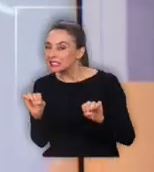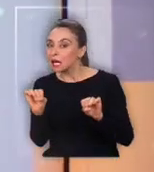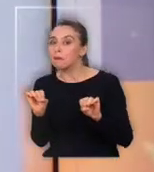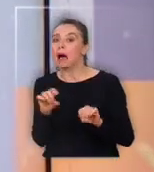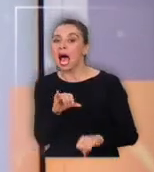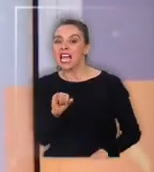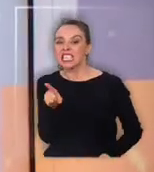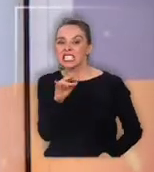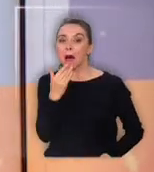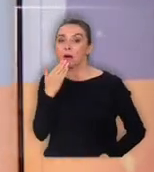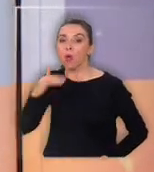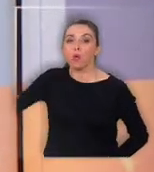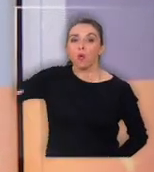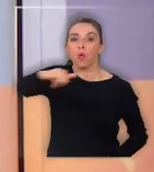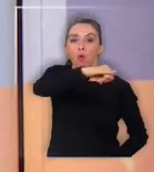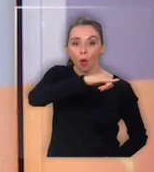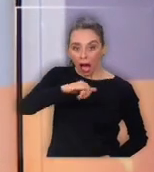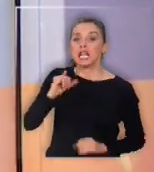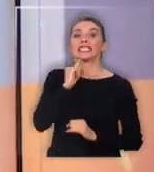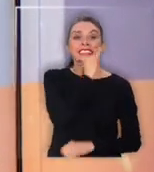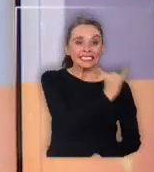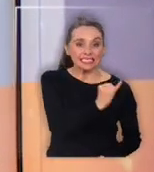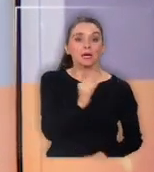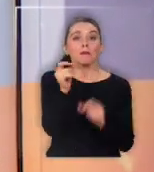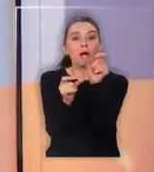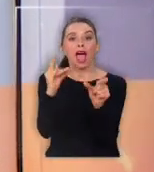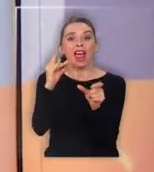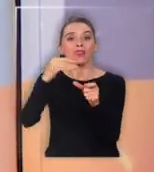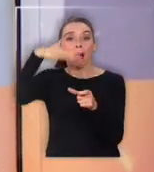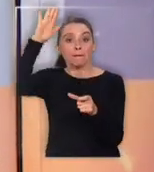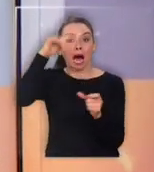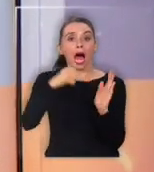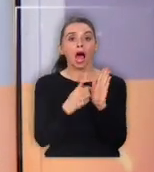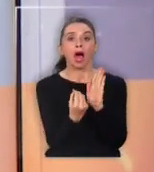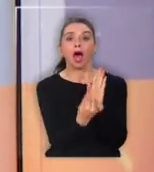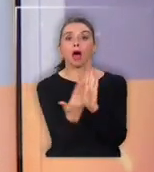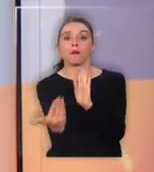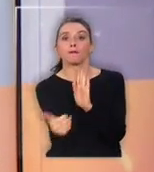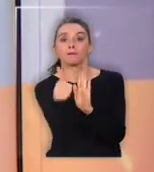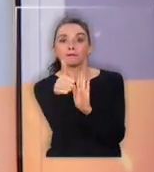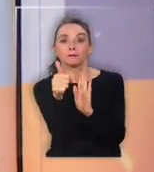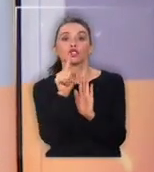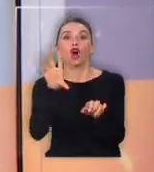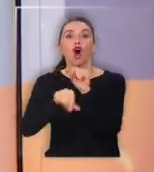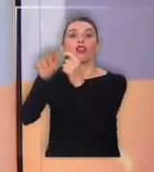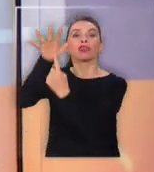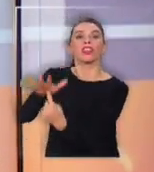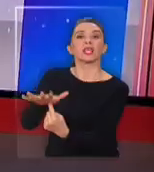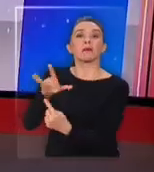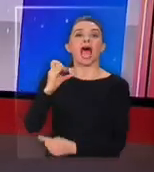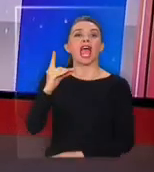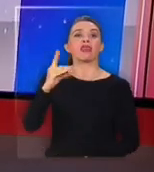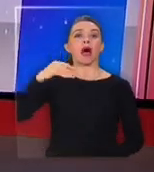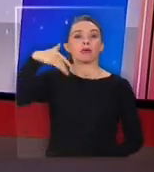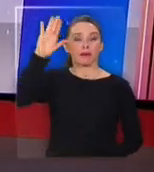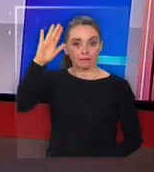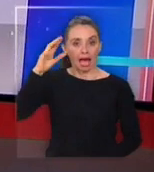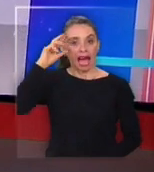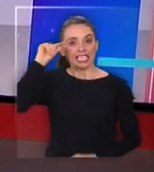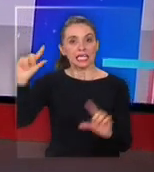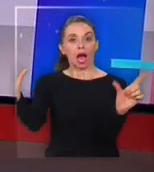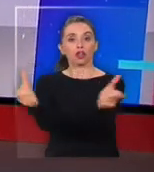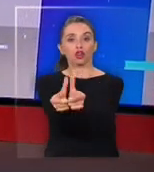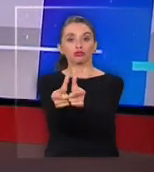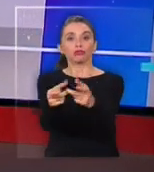las ISAPRES. Exactamente. Sobre todo para la gente de mayor edad, esto lo beneficia y no va a haber esa discriminación por edad. Se crea un